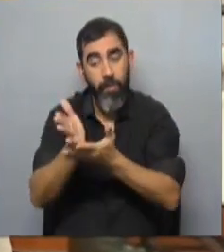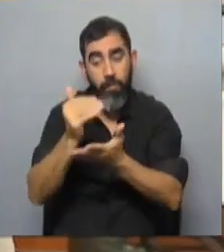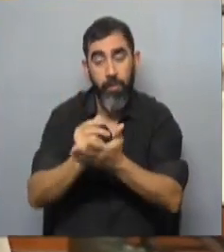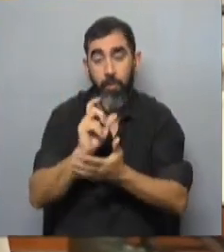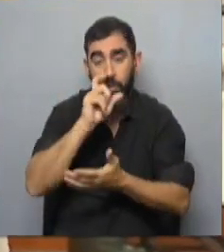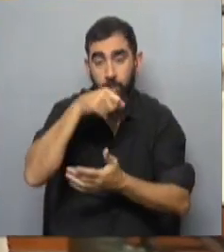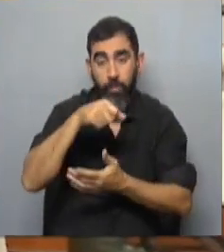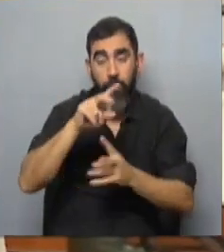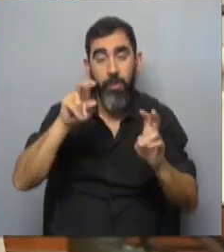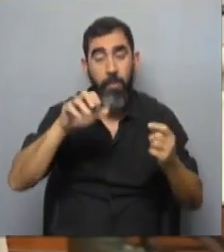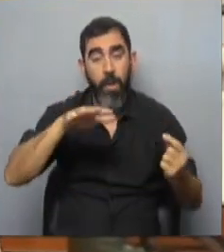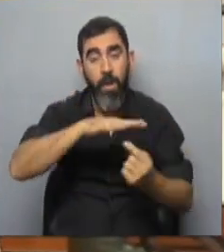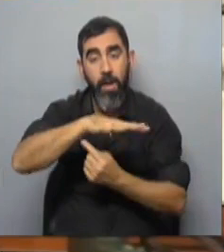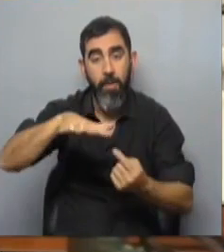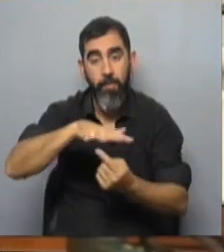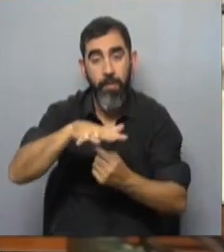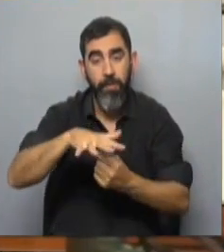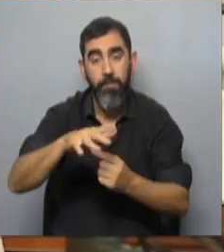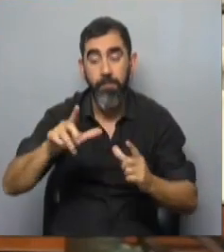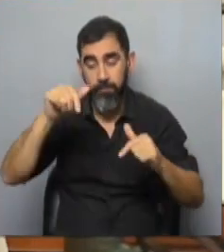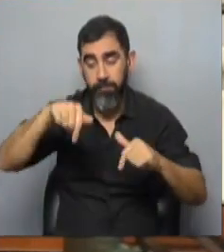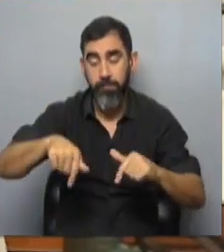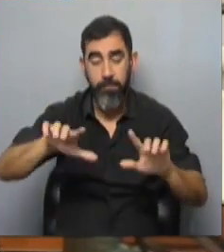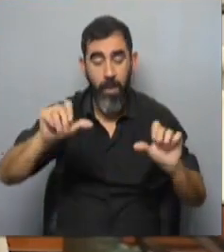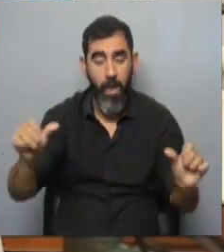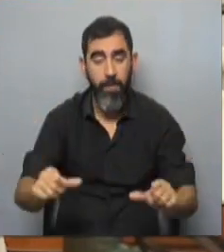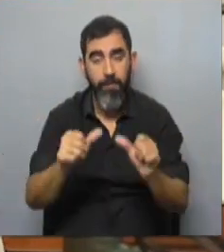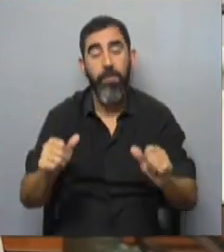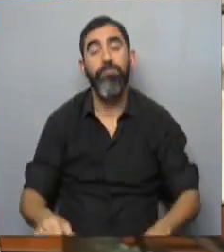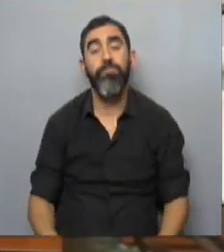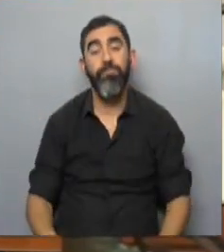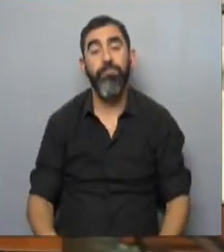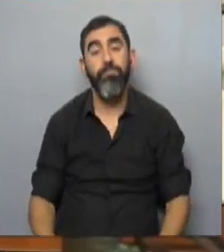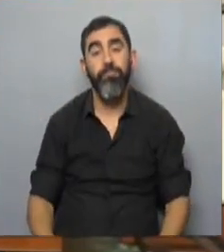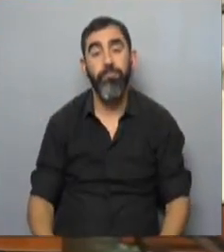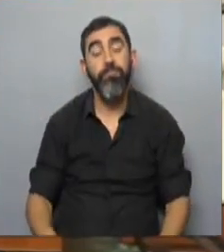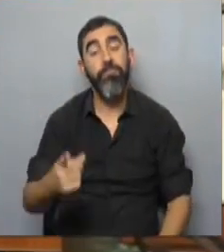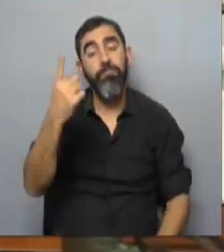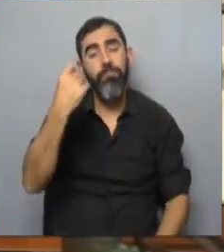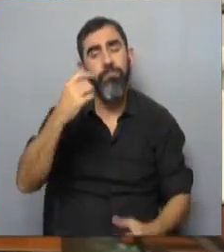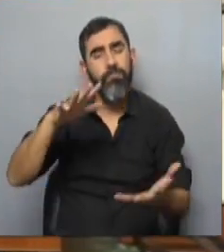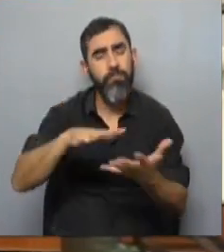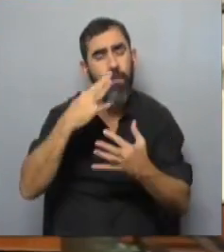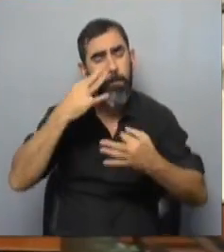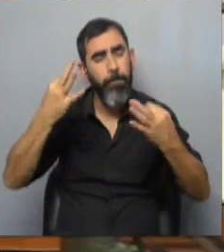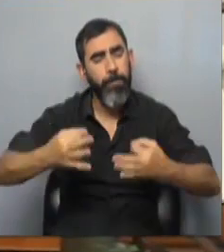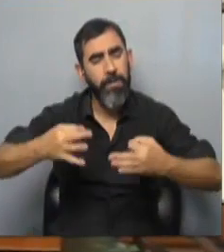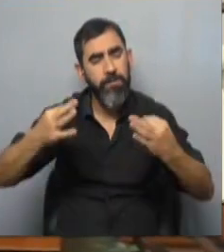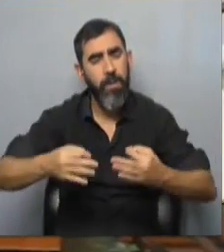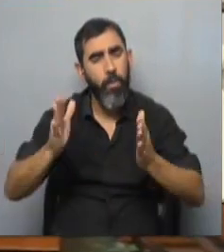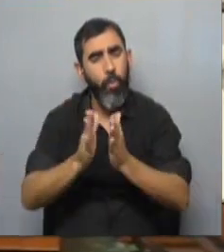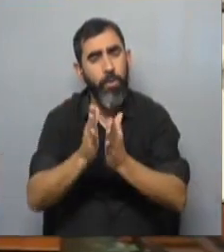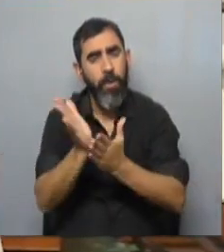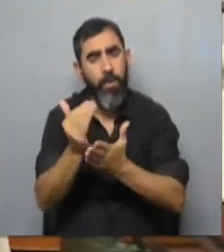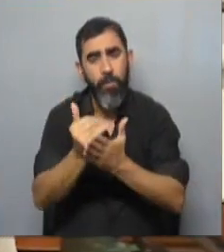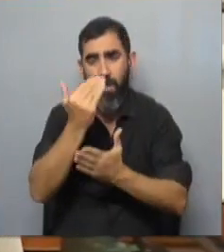departamento hacia el ambiente. Así que bueno, vamos a estar aquí con esa actividad. Ayer se dio una circunstancia especial en la Junta. La